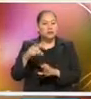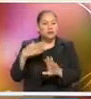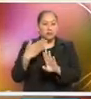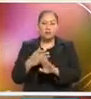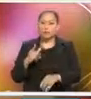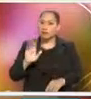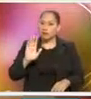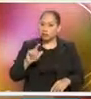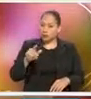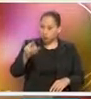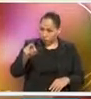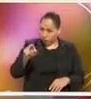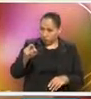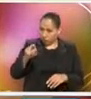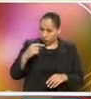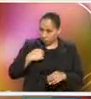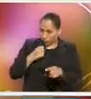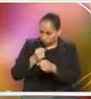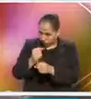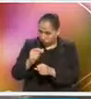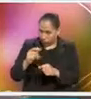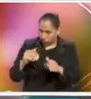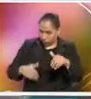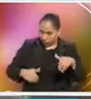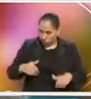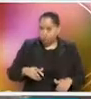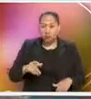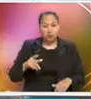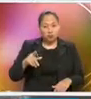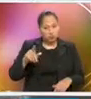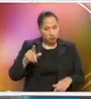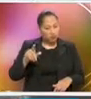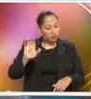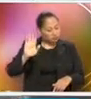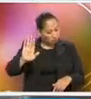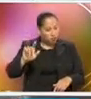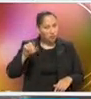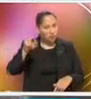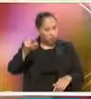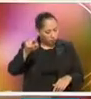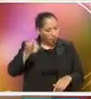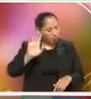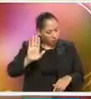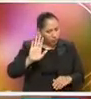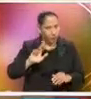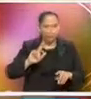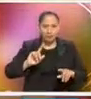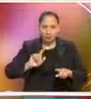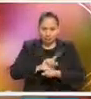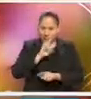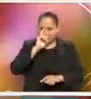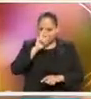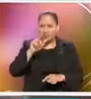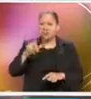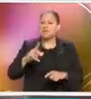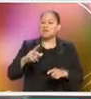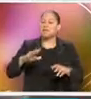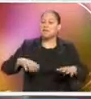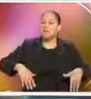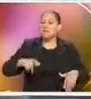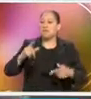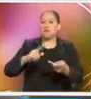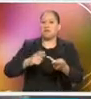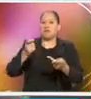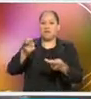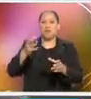amenazan. Si tú Sí. dices que yo te estoy molestando, eres, ¿no? Eres lo que Y quieras. el sinfín de adjetivos que Sin vienen fin. ahí, ¿no?